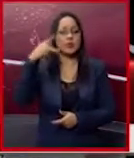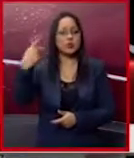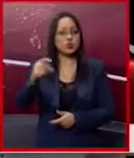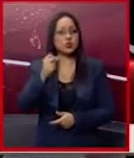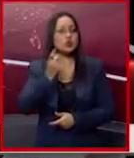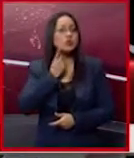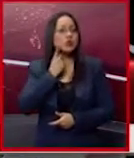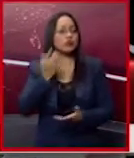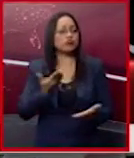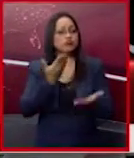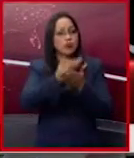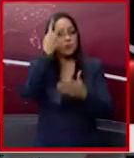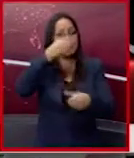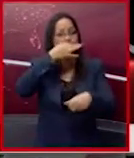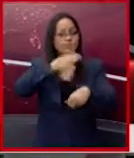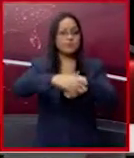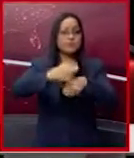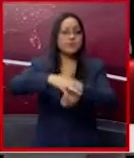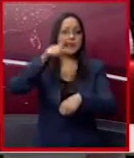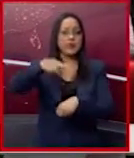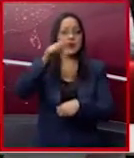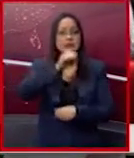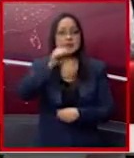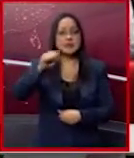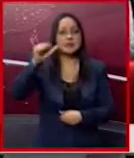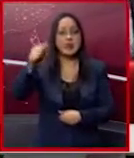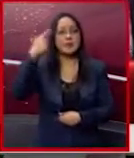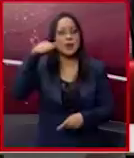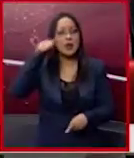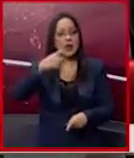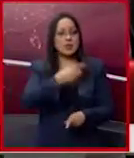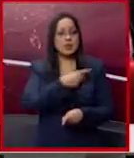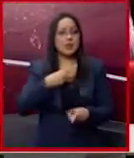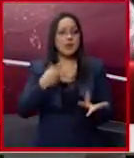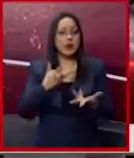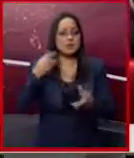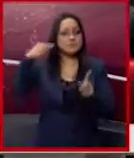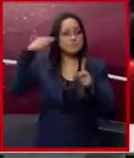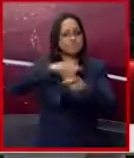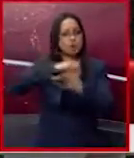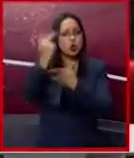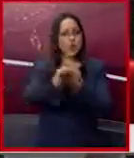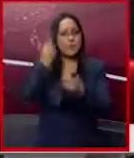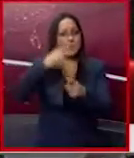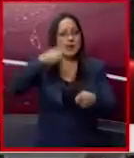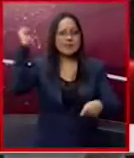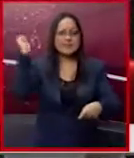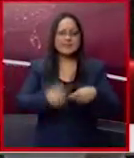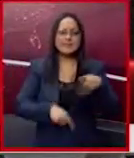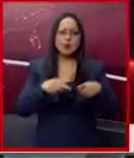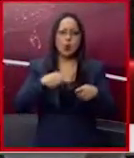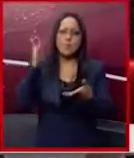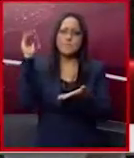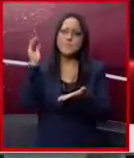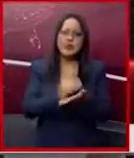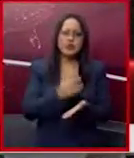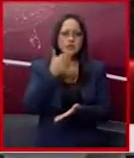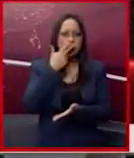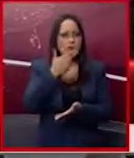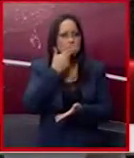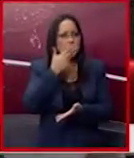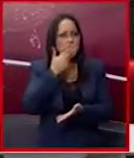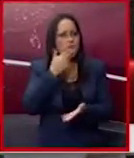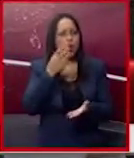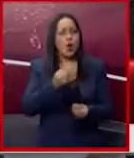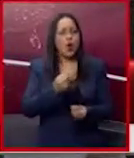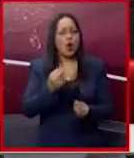propuesta de punto de acuerdo para exhortar a la Secretaría de Salud a que instrumente una política pública cuyo objetivo sea abatir el consumo de